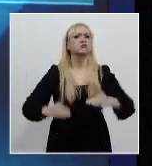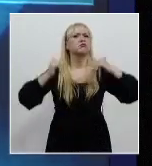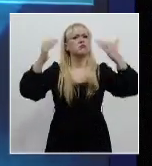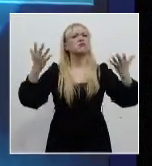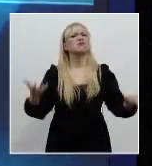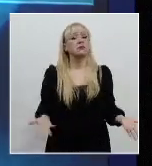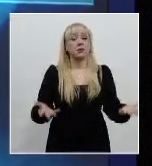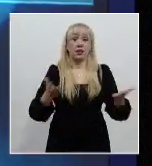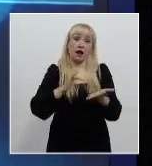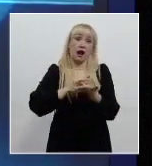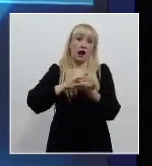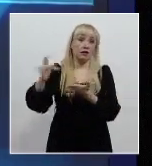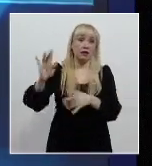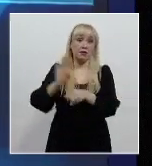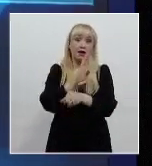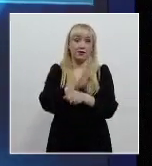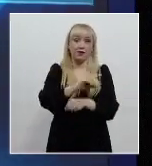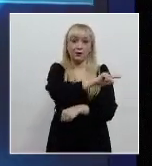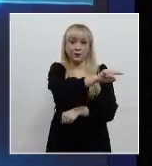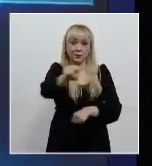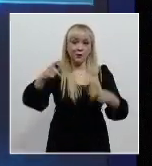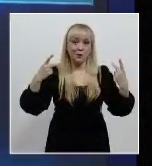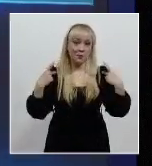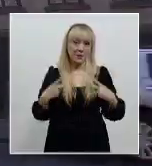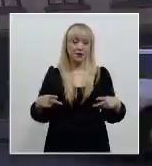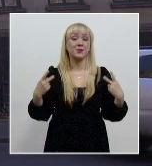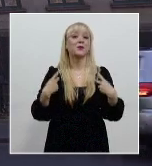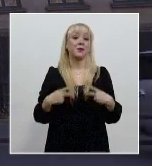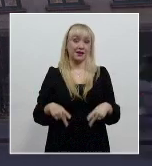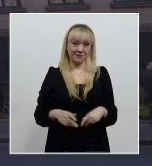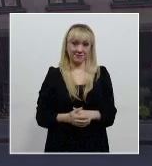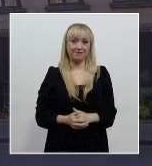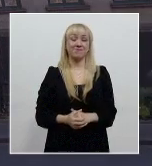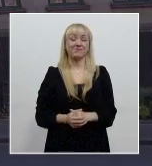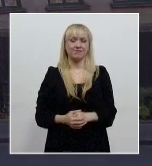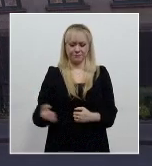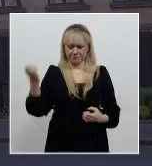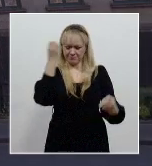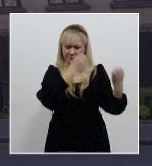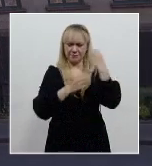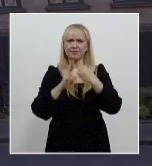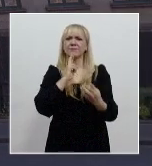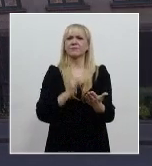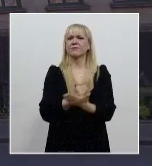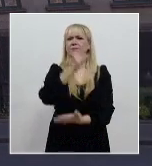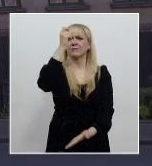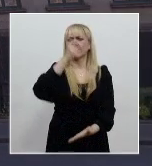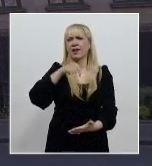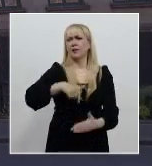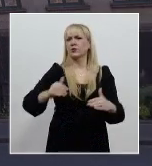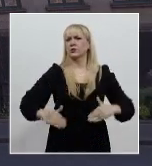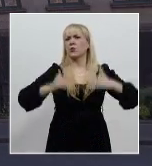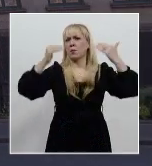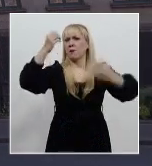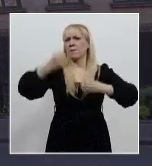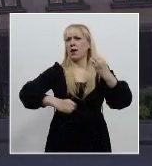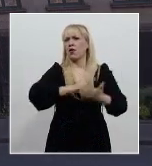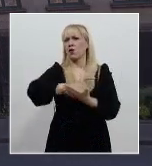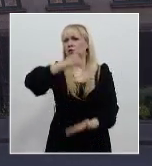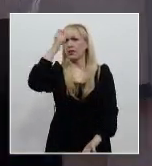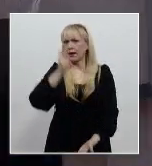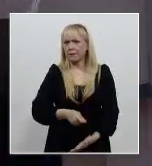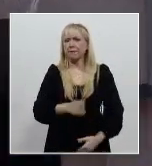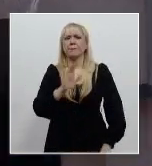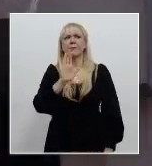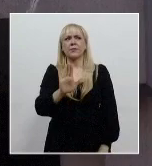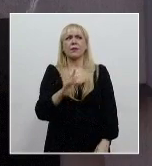impacto directo en beneficio de la sociedad. Del análisis de las sentencias que ha emitido la Suprema Corte de Justicia de la